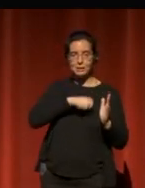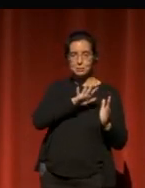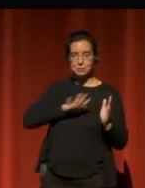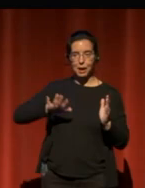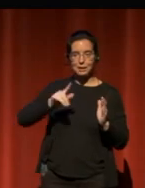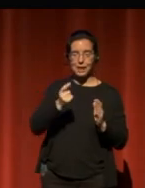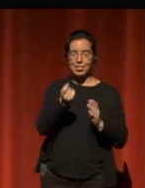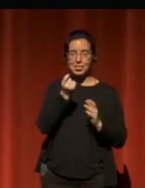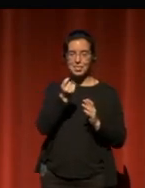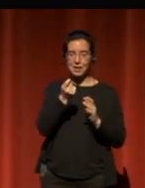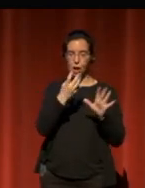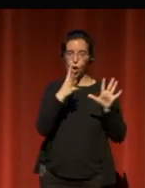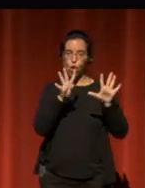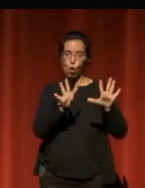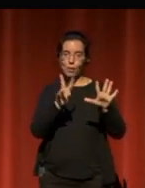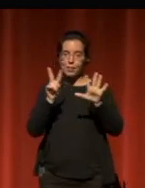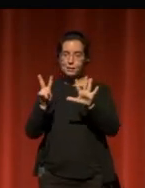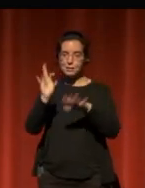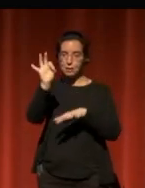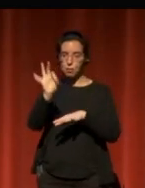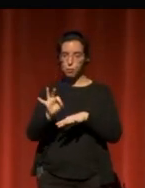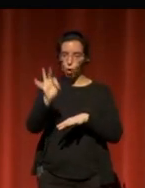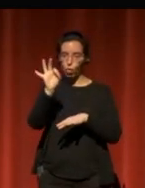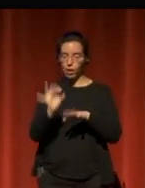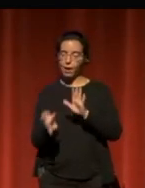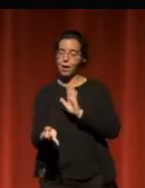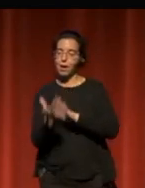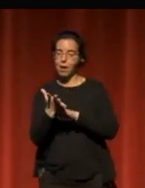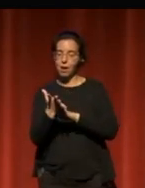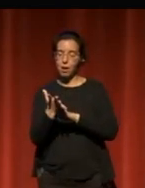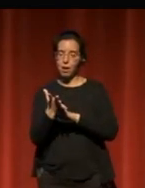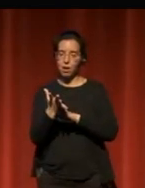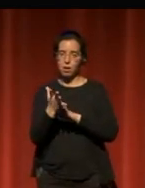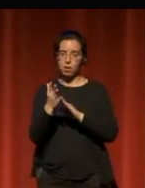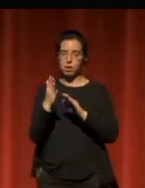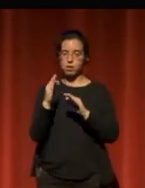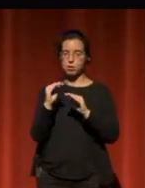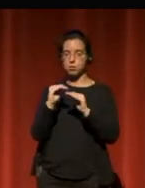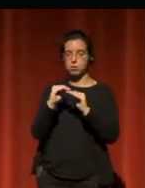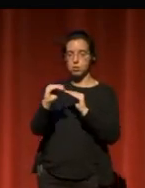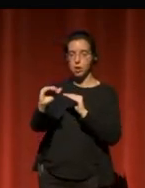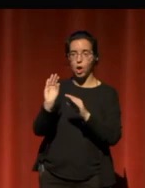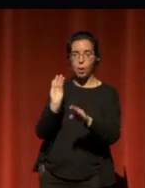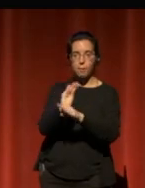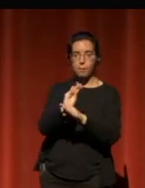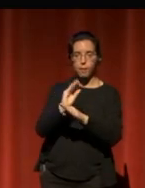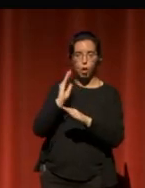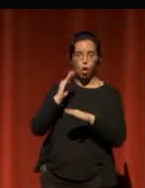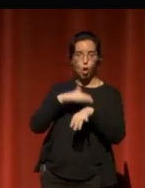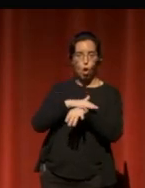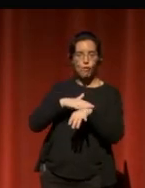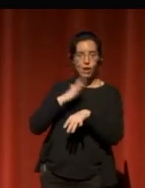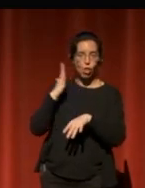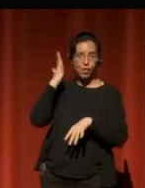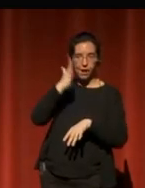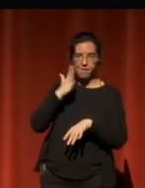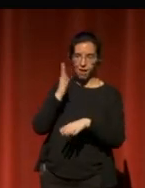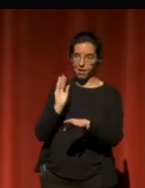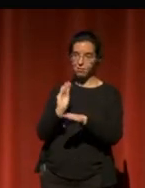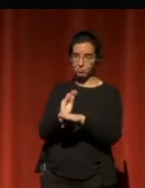del 97% han sido creados y son sostenidos por los gobiernos locales. Eso yo creo que